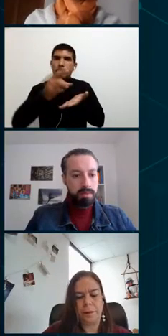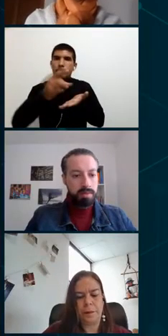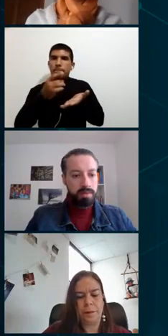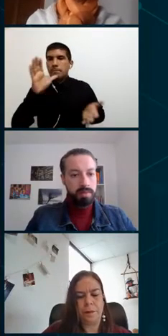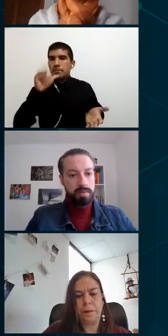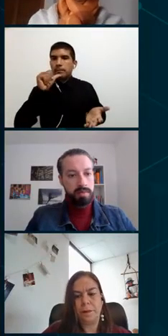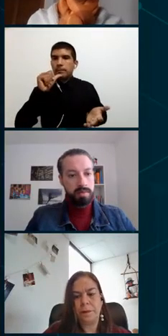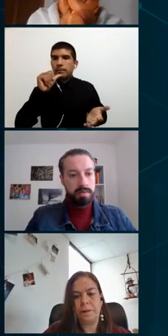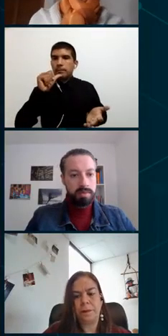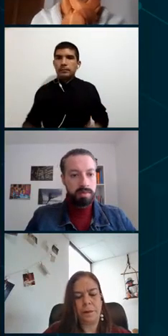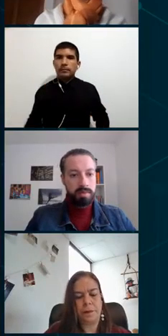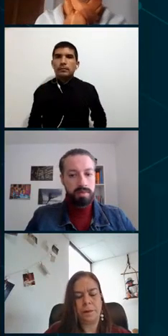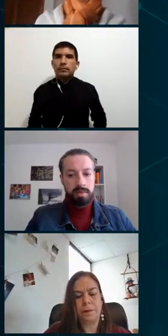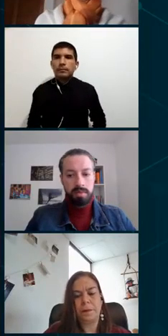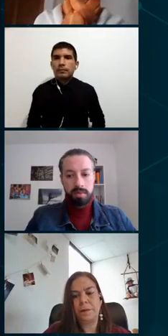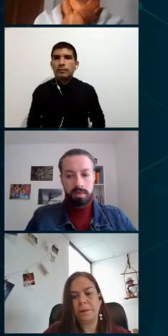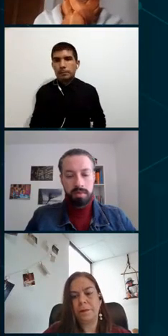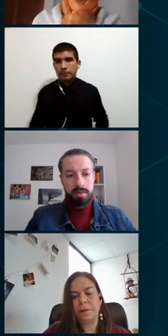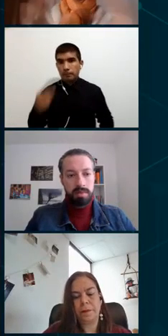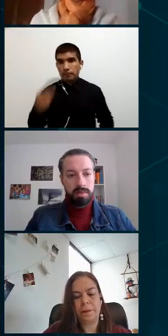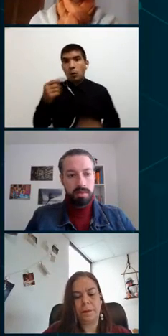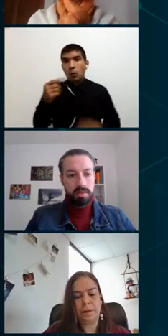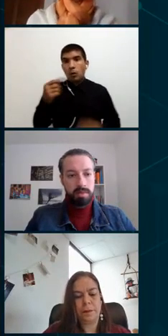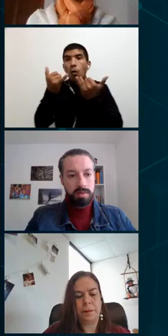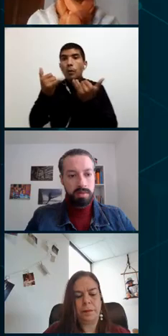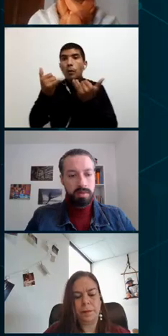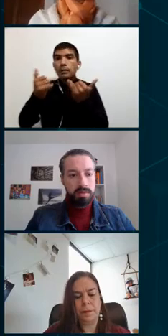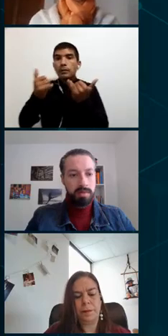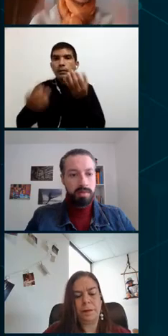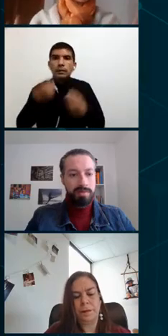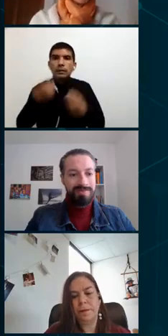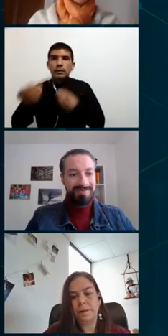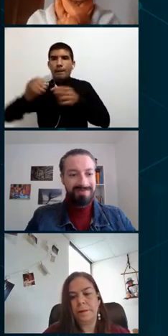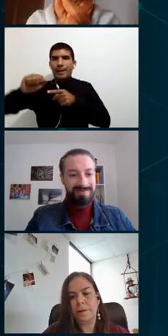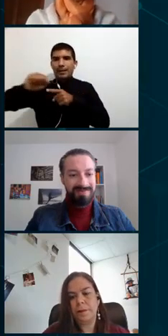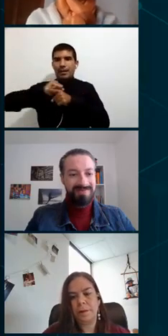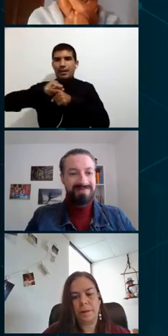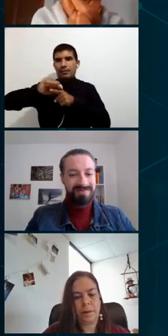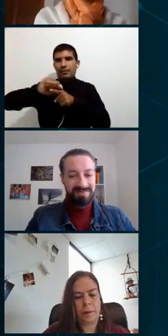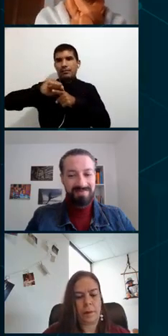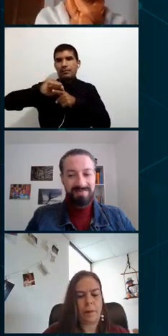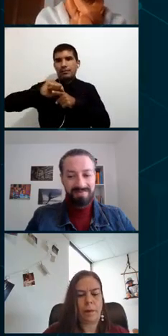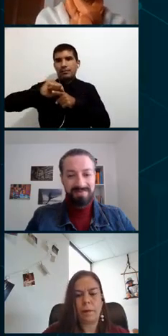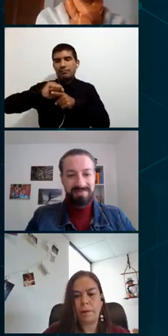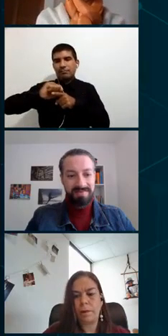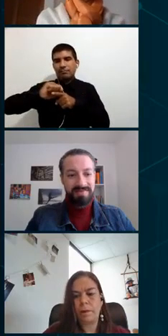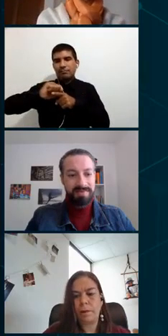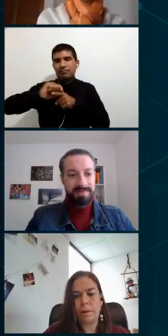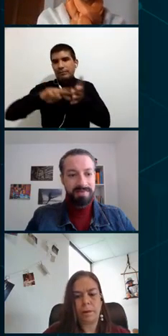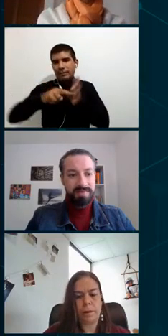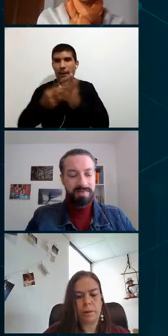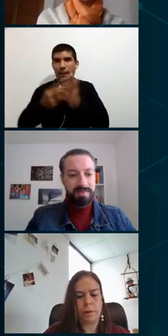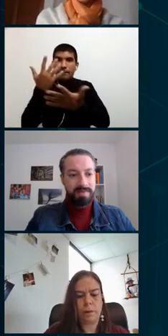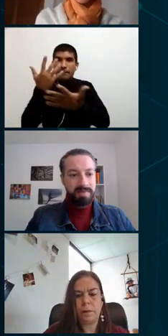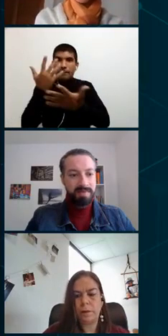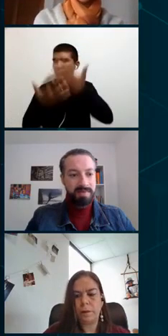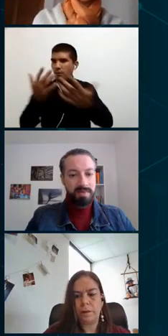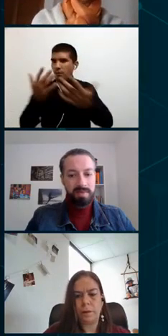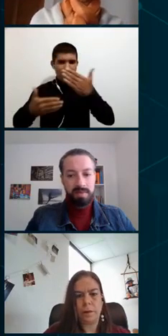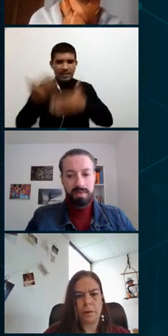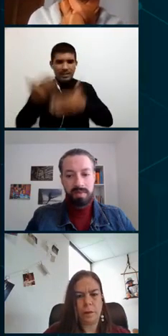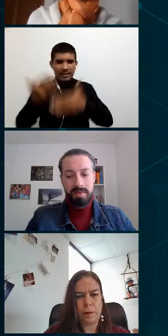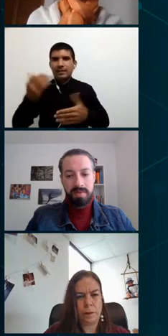en la sala de manos a la obra y vamos a hacer todo lo posible porque haya manos a la obra, a pesar del contexto